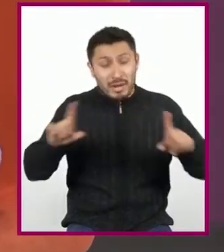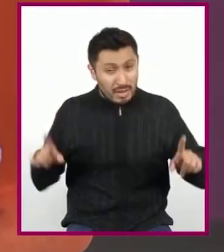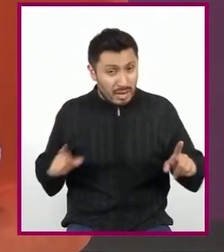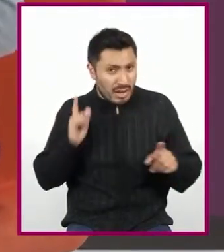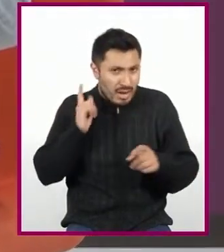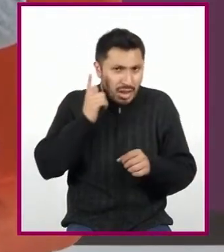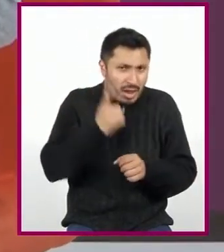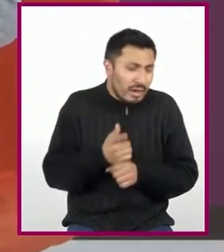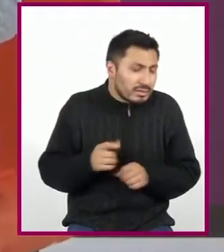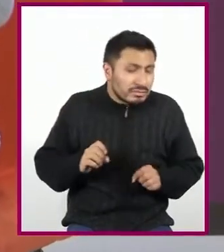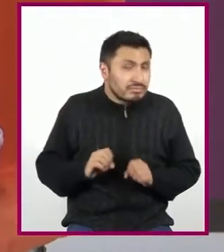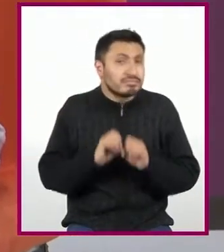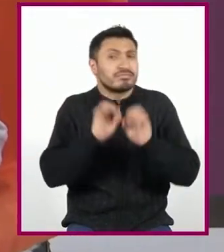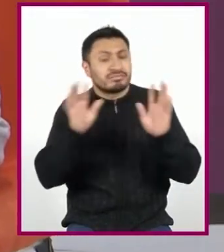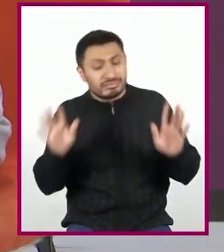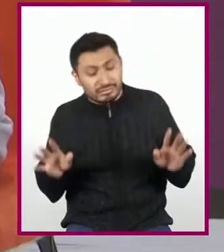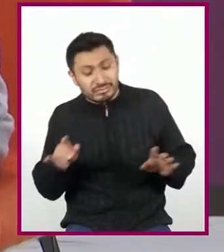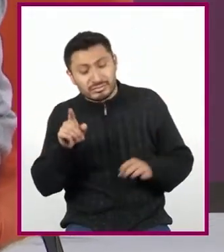material que han recopilado.